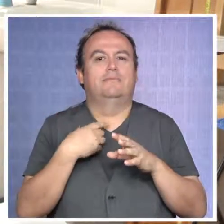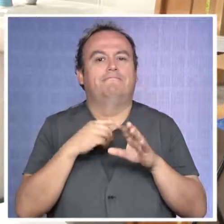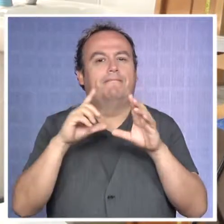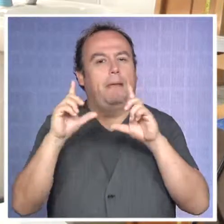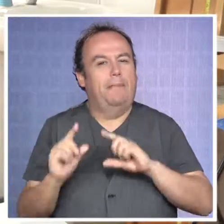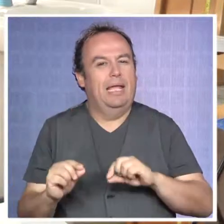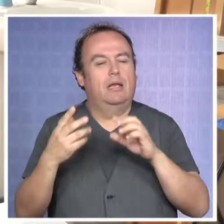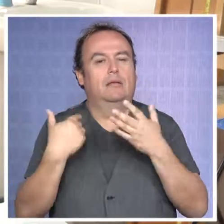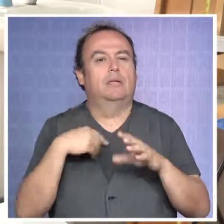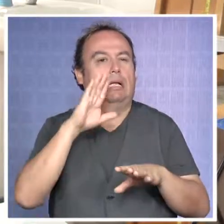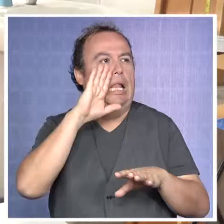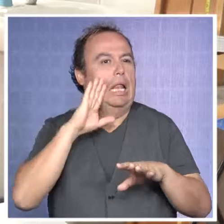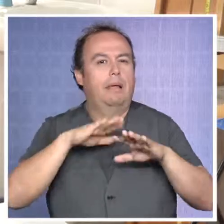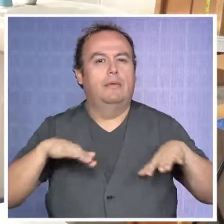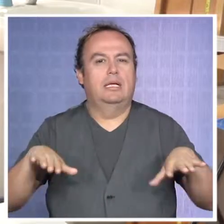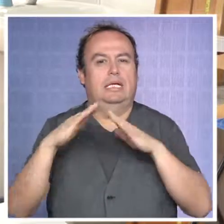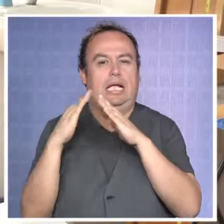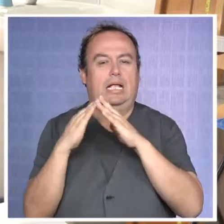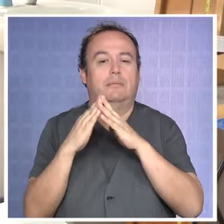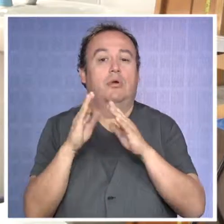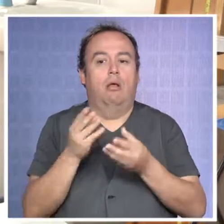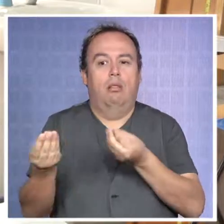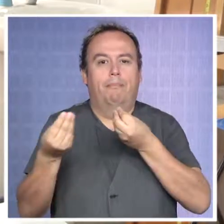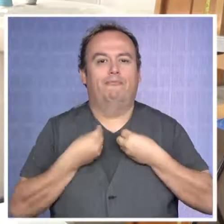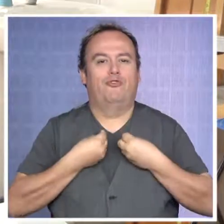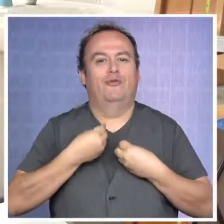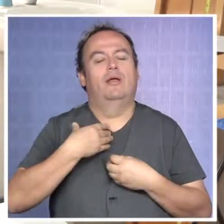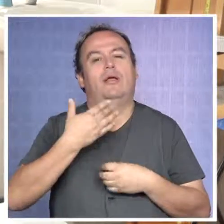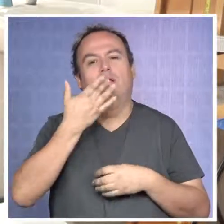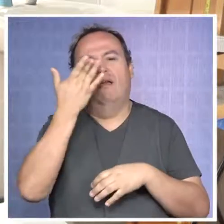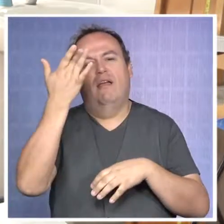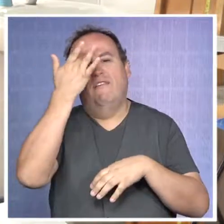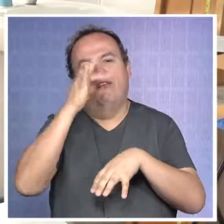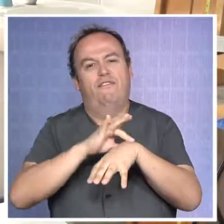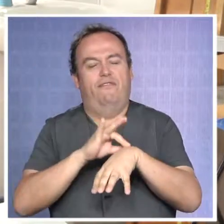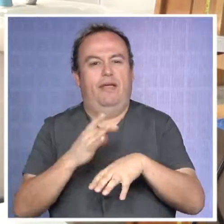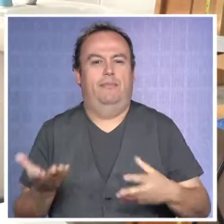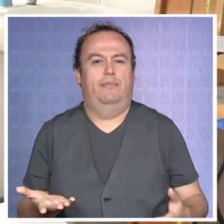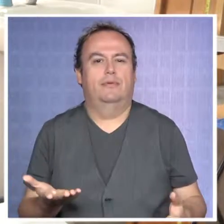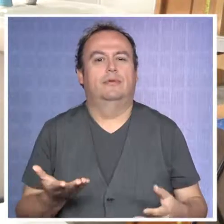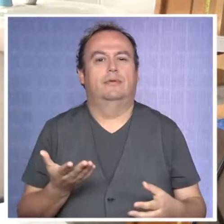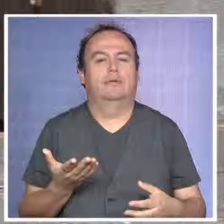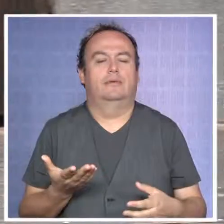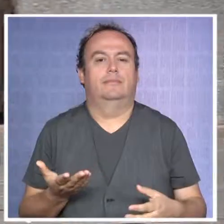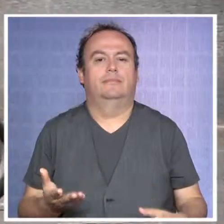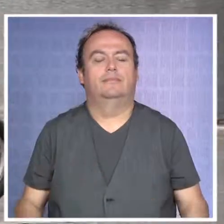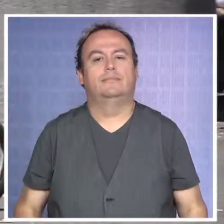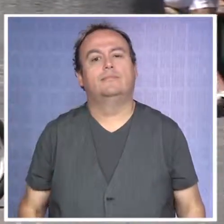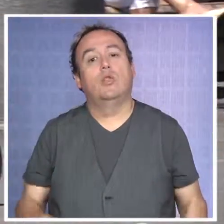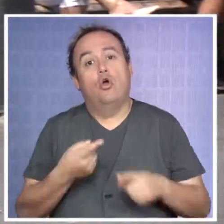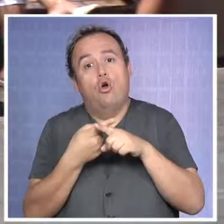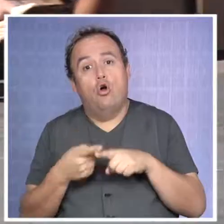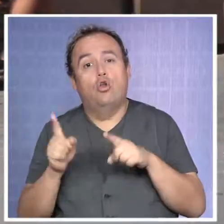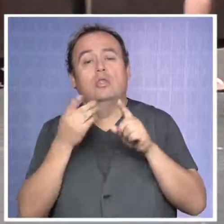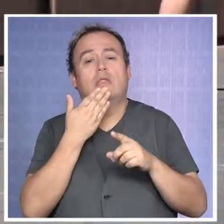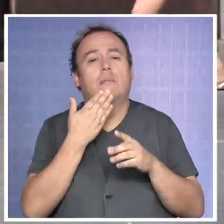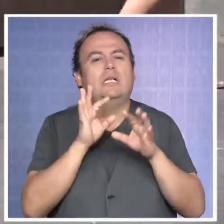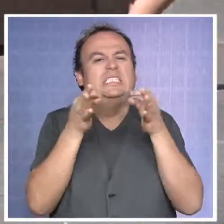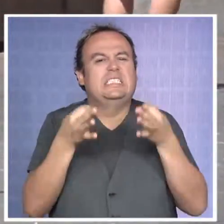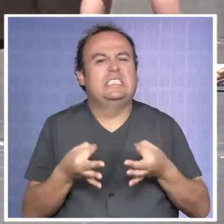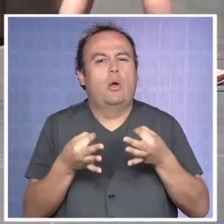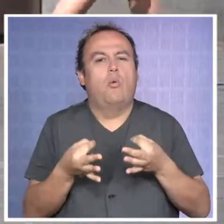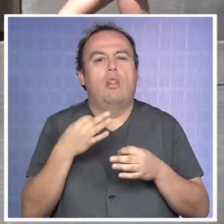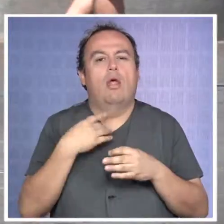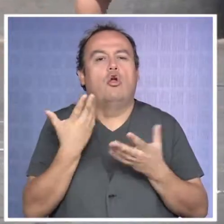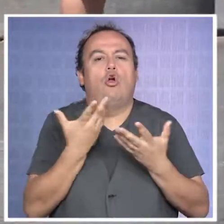tipo de parásitos que puedan provocar también aumento en las patologías obstructivas respiratorias. Otras medidas para